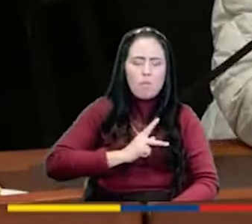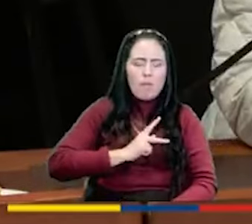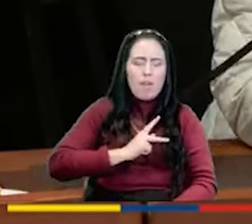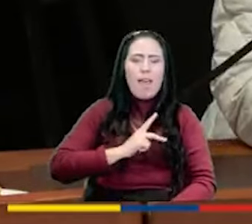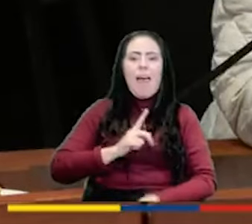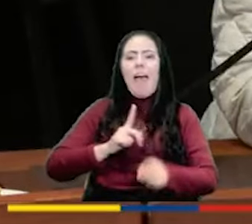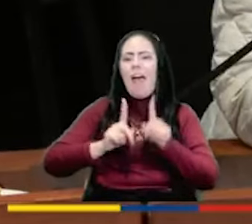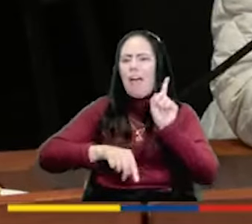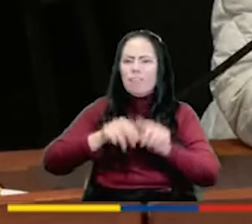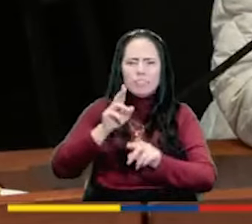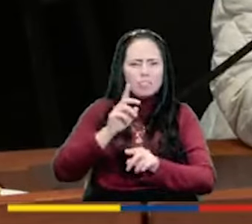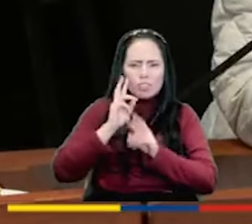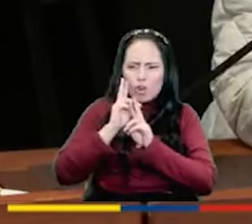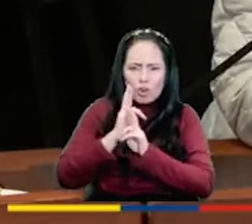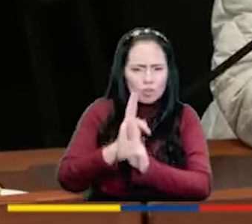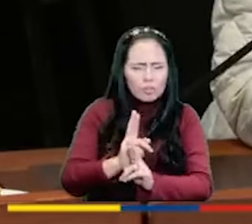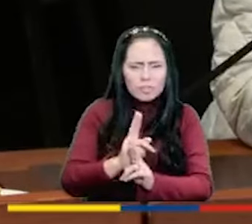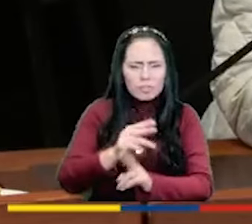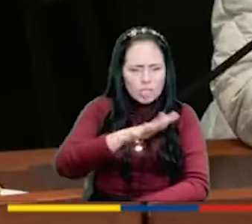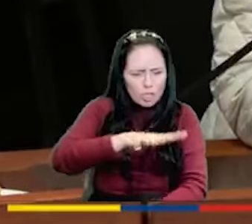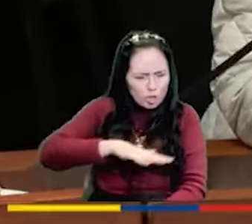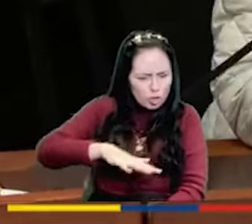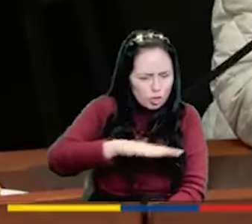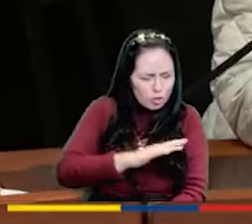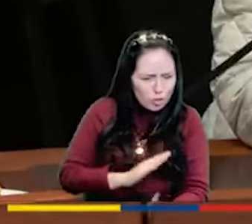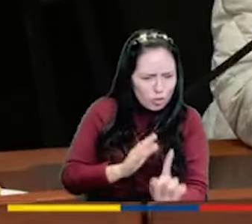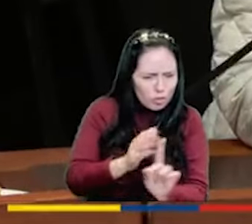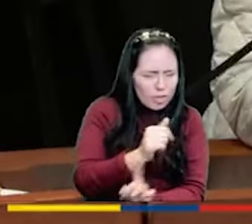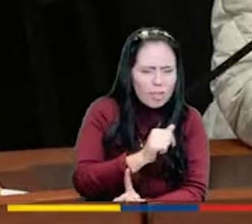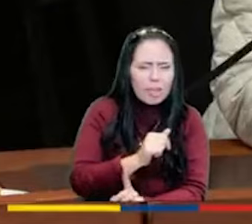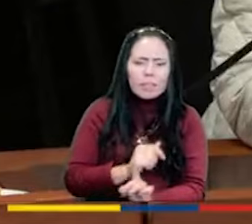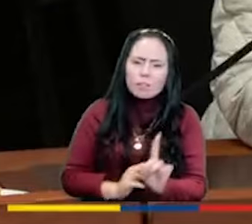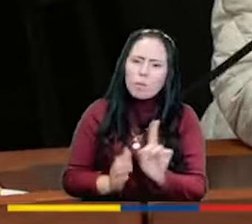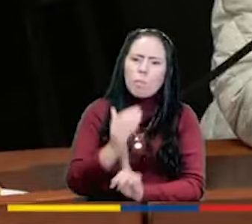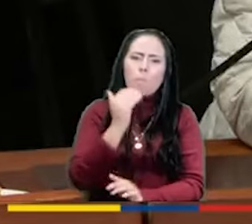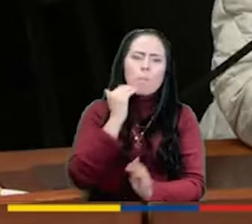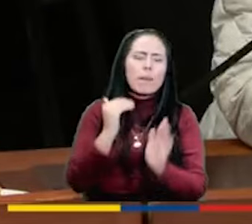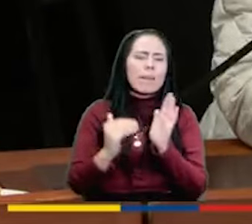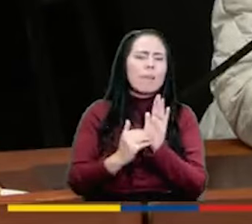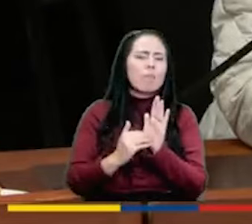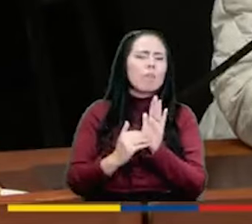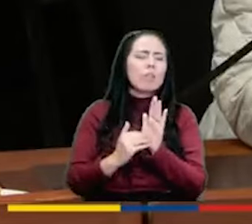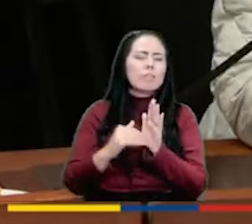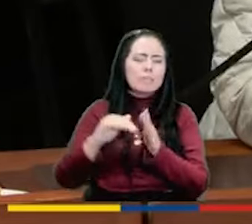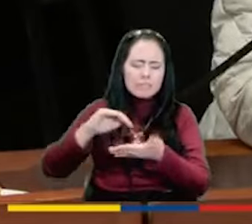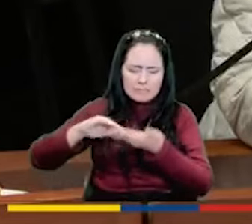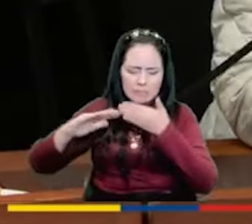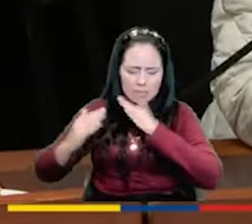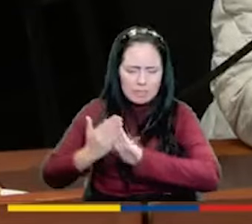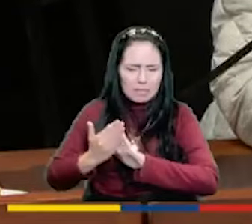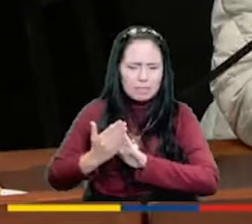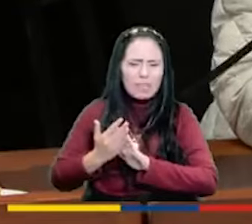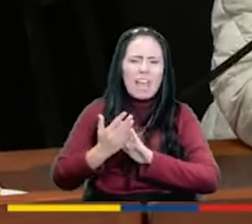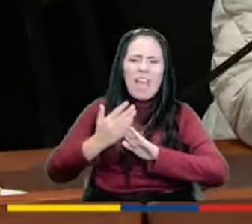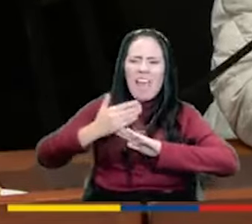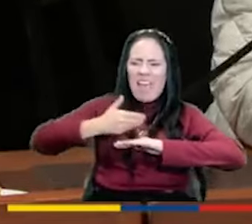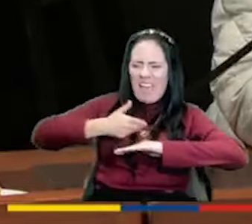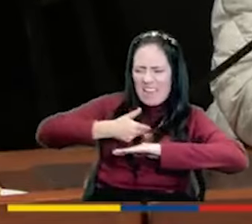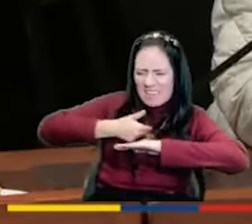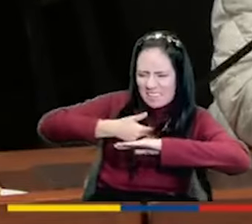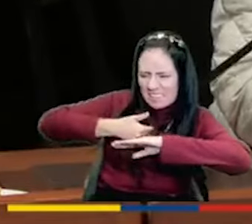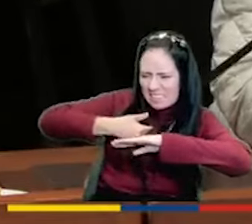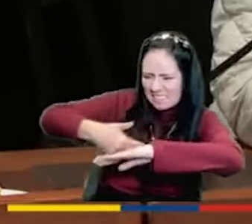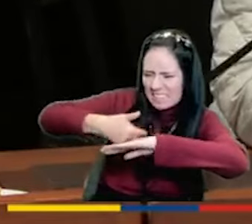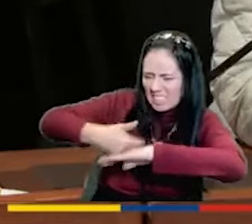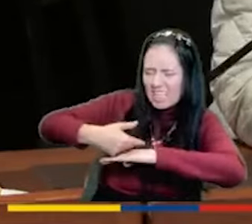no reconocemos eso. He encontrado, por ejemplo, que cuando las comunidades empiezan a exigir la garantía